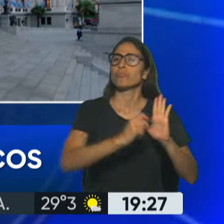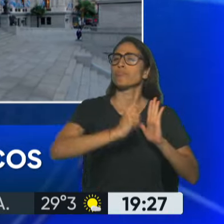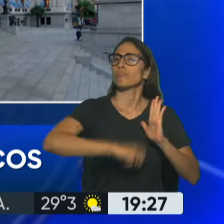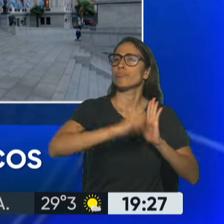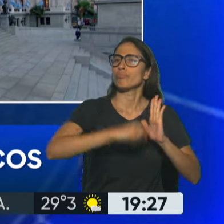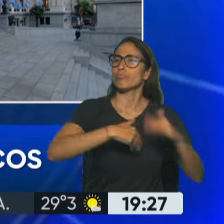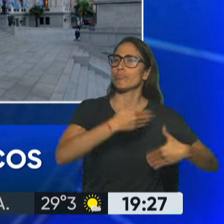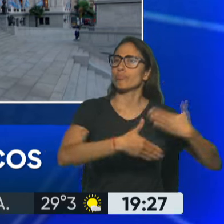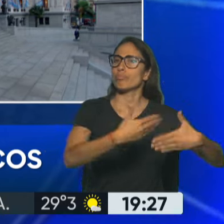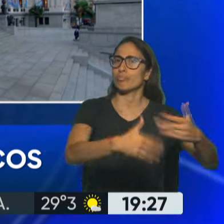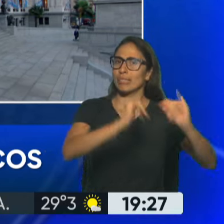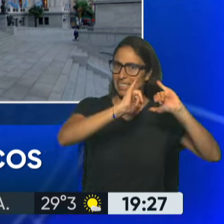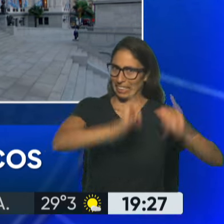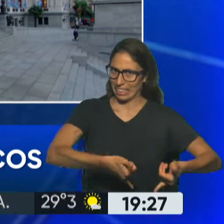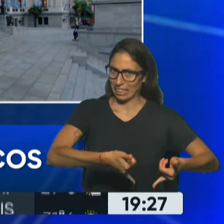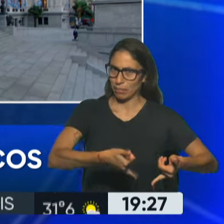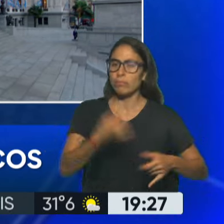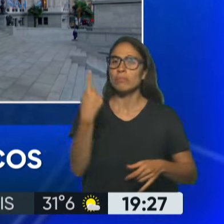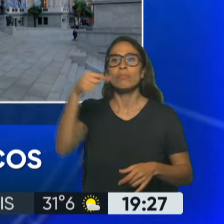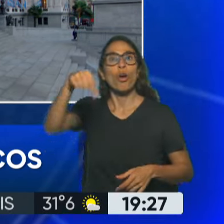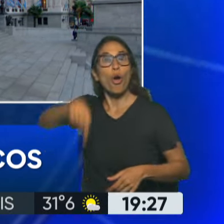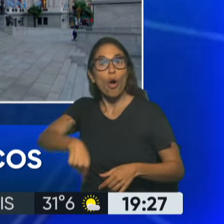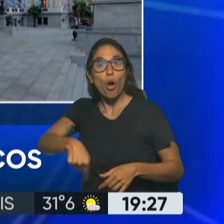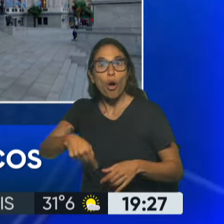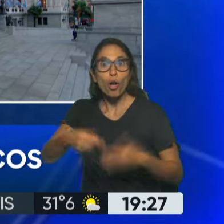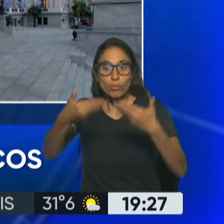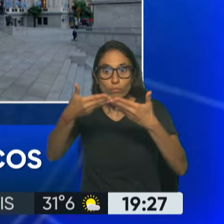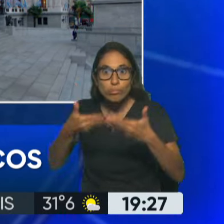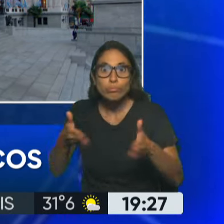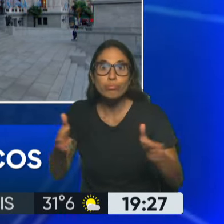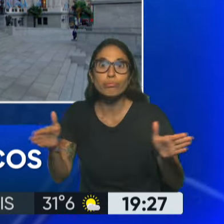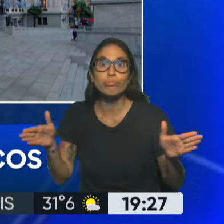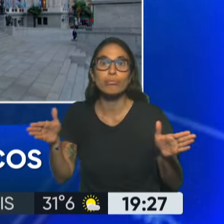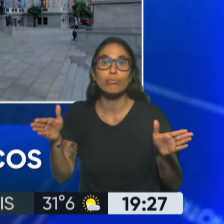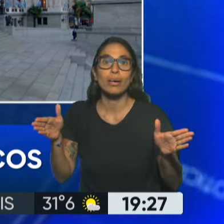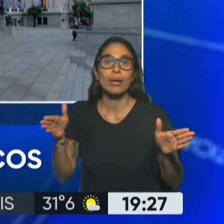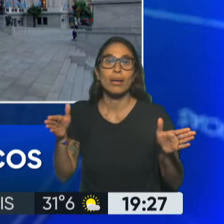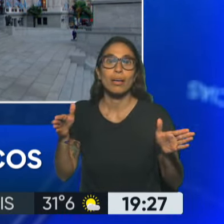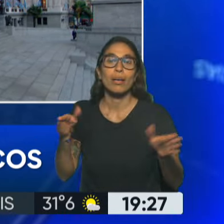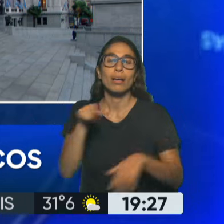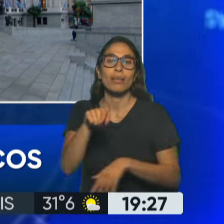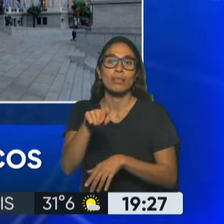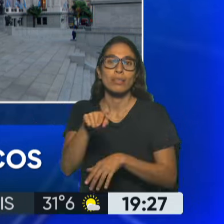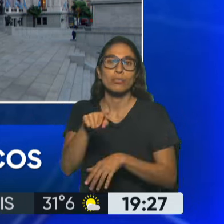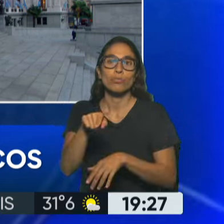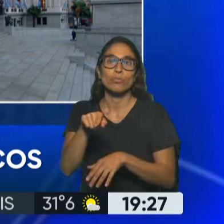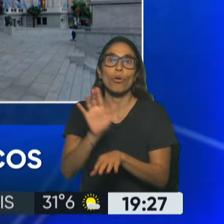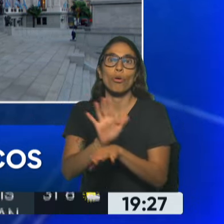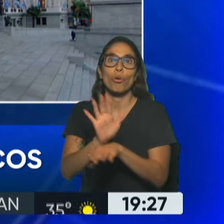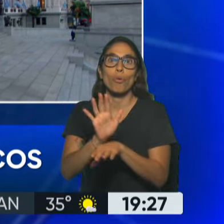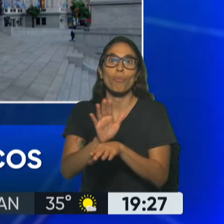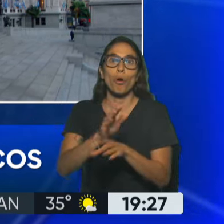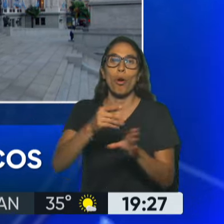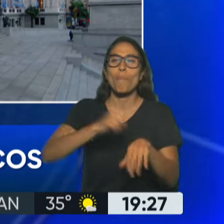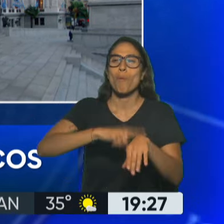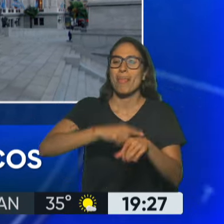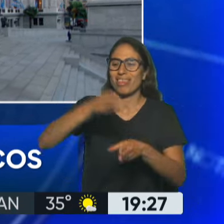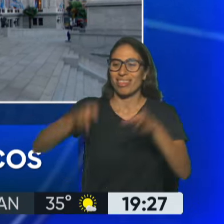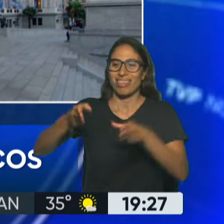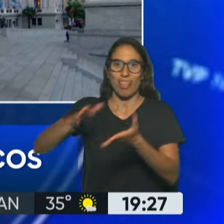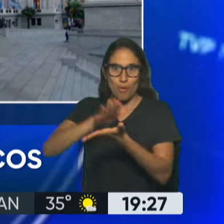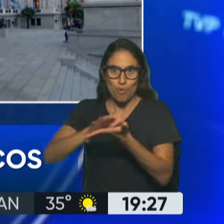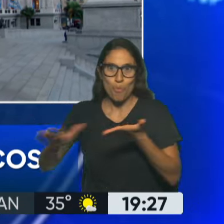de hoy con el inicio de las sesiones ordinarias es otra etapa porque hasta ahora solo se poda discutir lo que había mandado El Ejecutivo mi